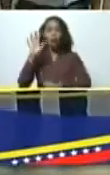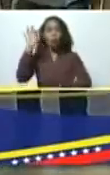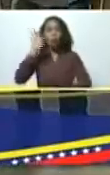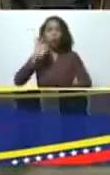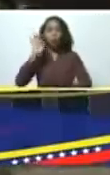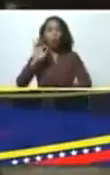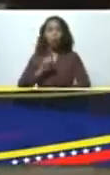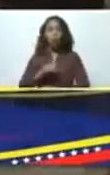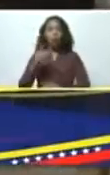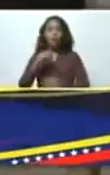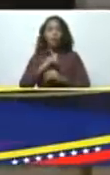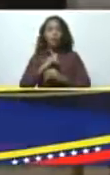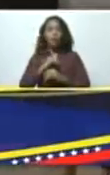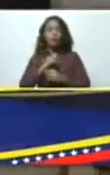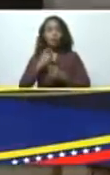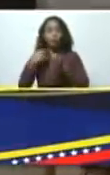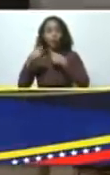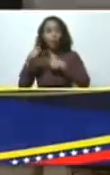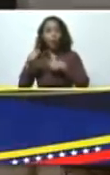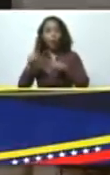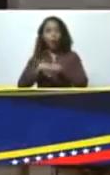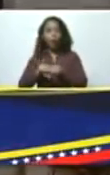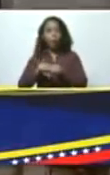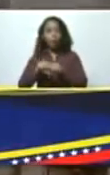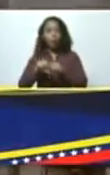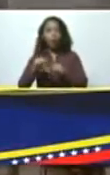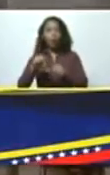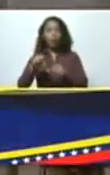75% termina saliendo en harina de trigo,